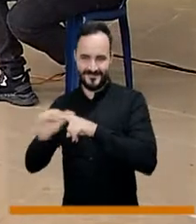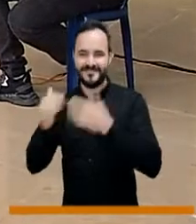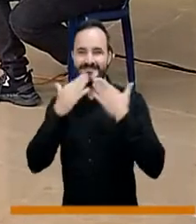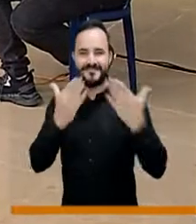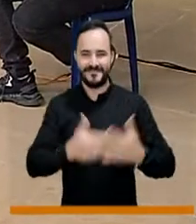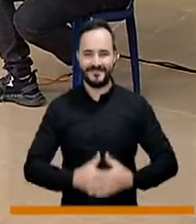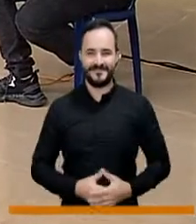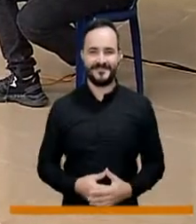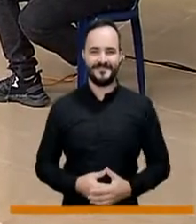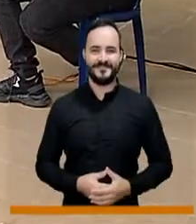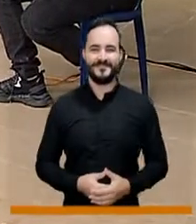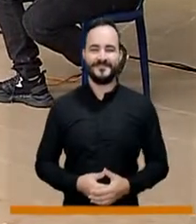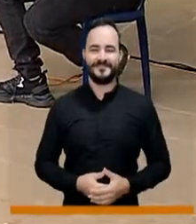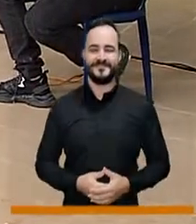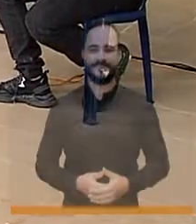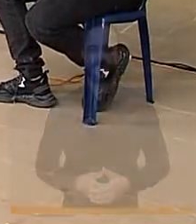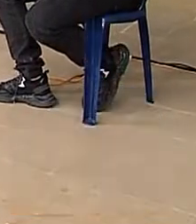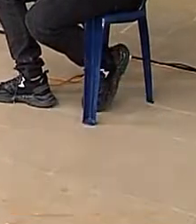a seguir en lo de nosotros.